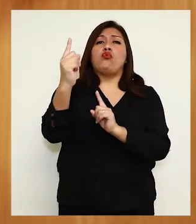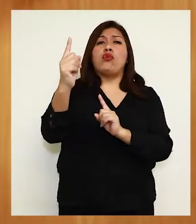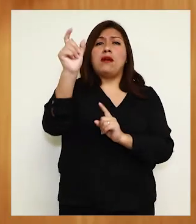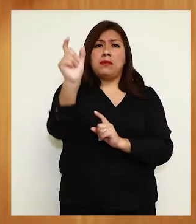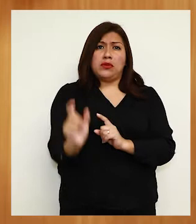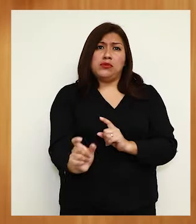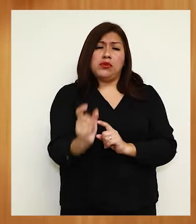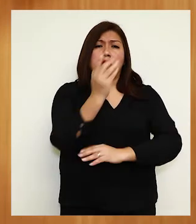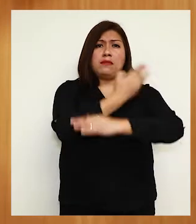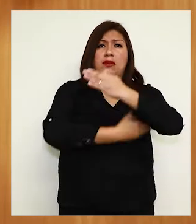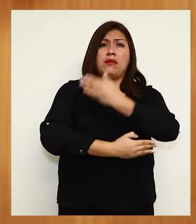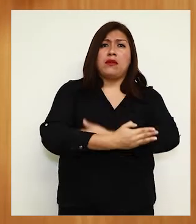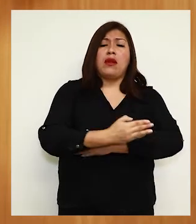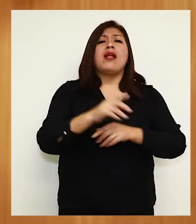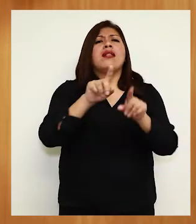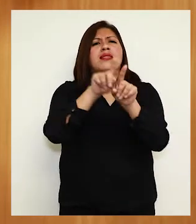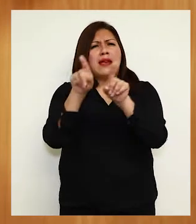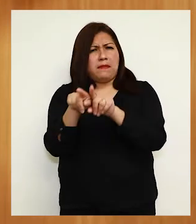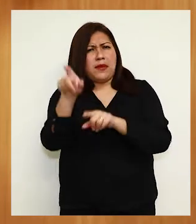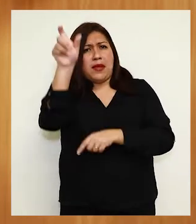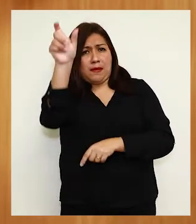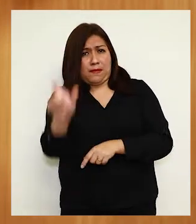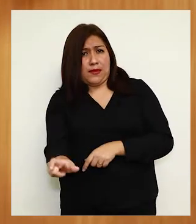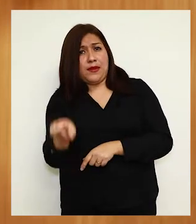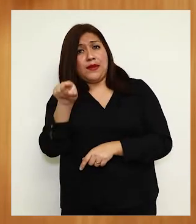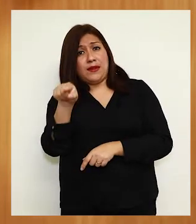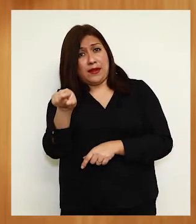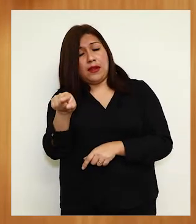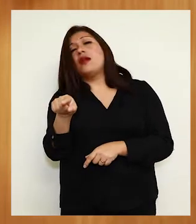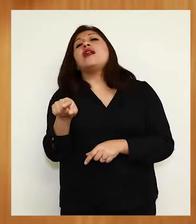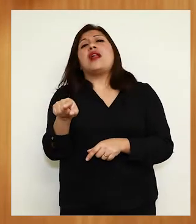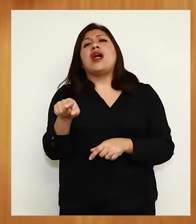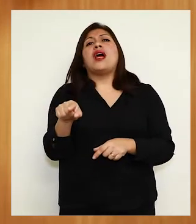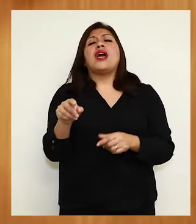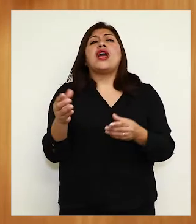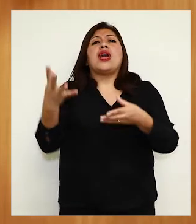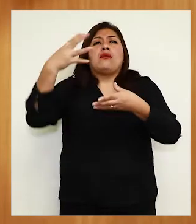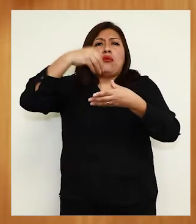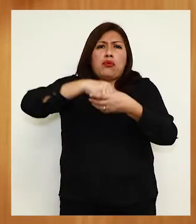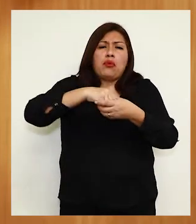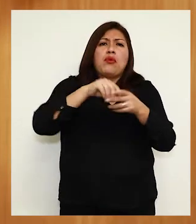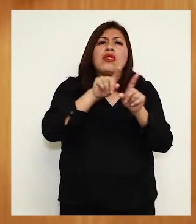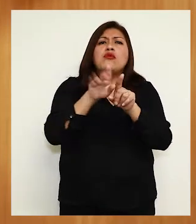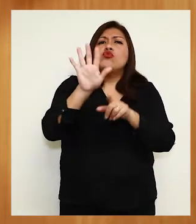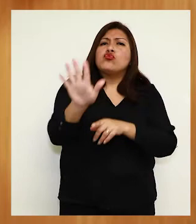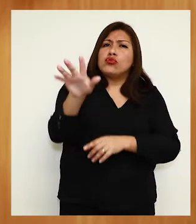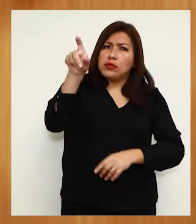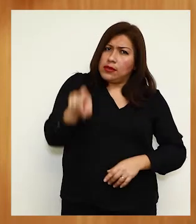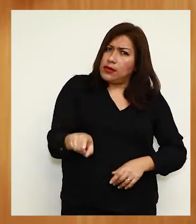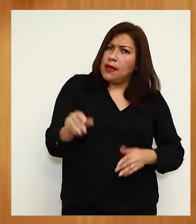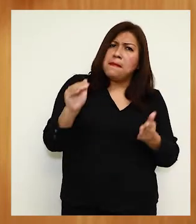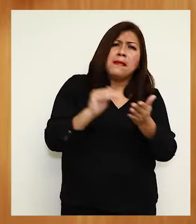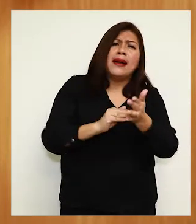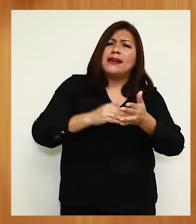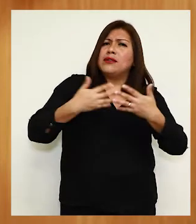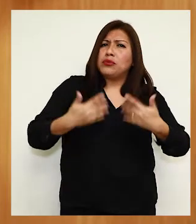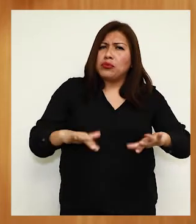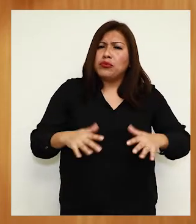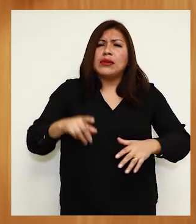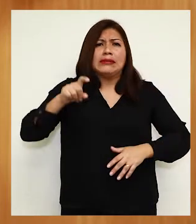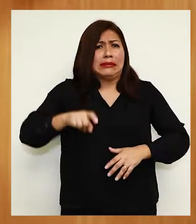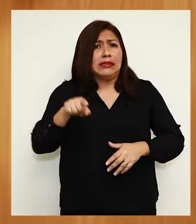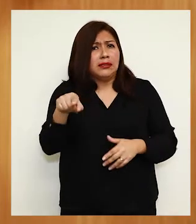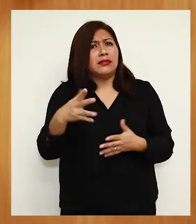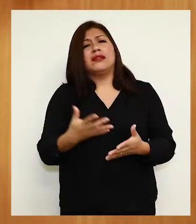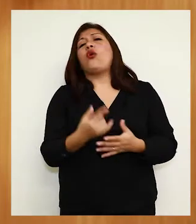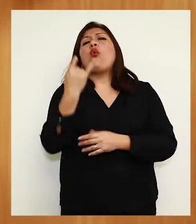un paciente, sino es el paciente y su contexto más próximo, que también inclusive